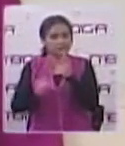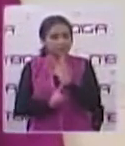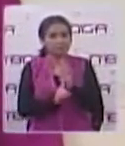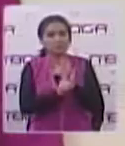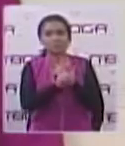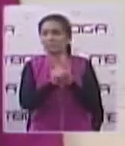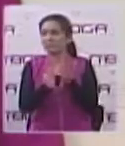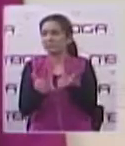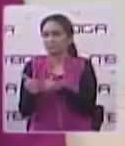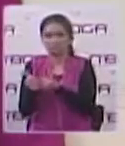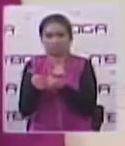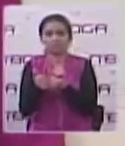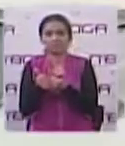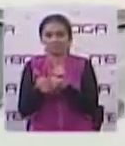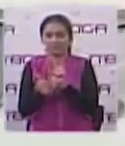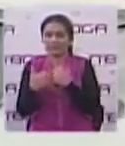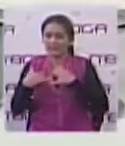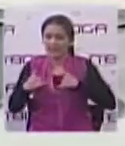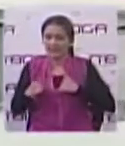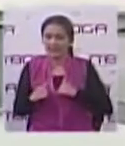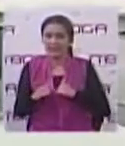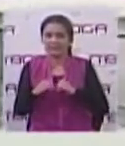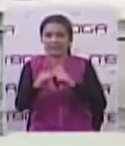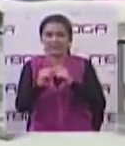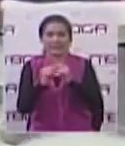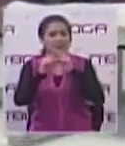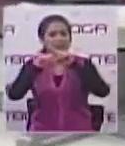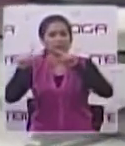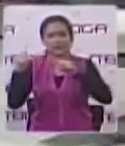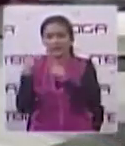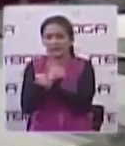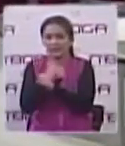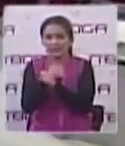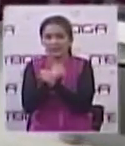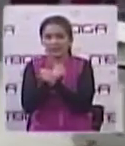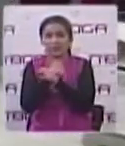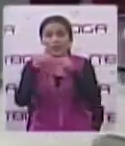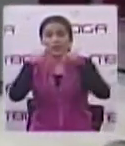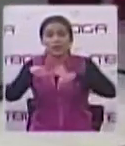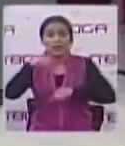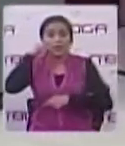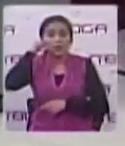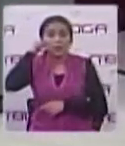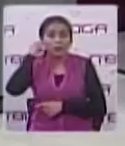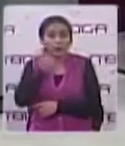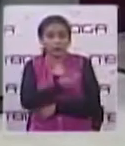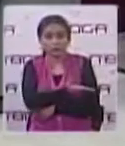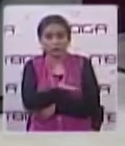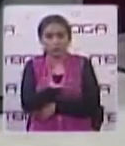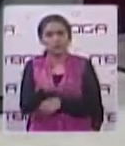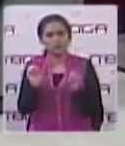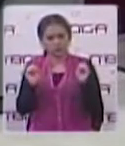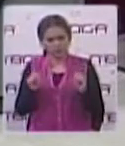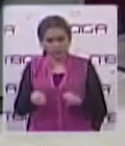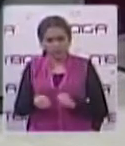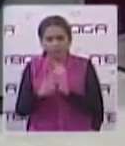estas posiciones y en todas las posiciones. Considero que las mujeres tenemos la capacidad de